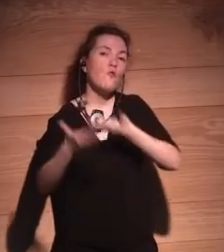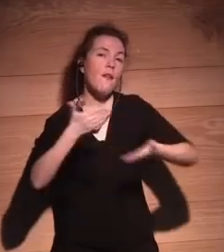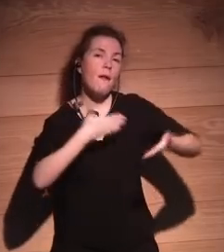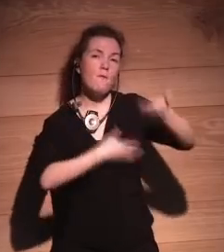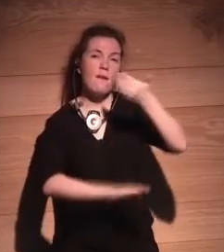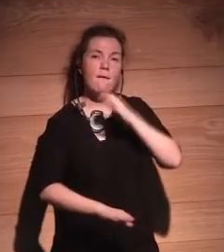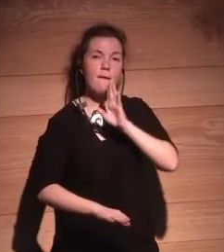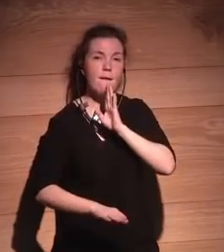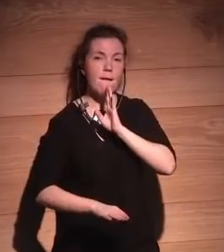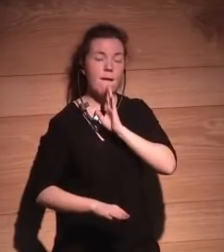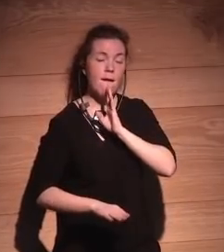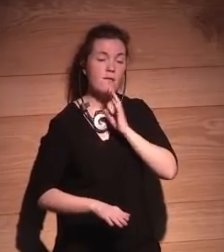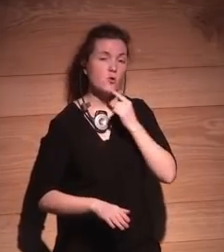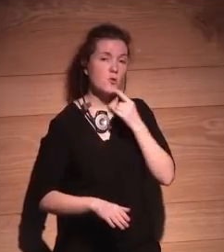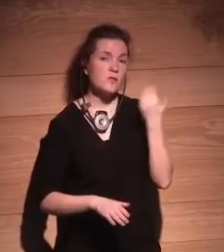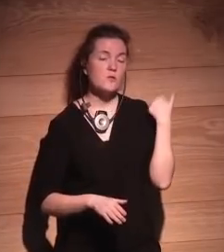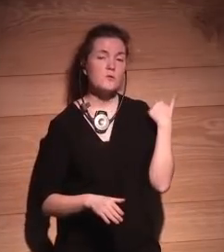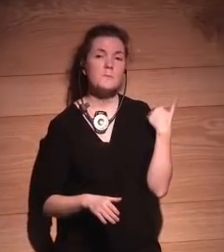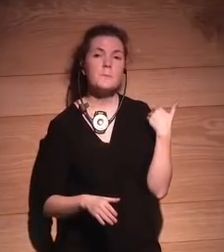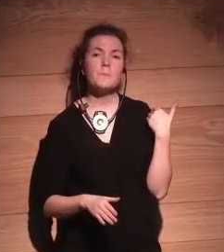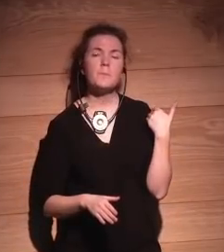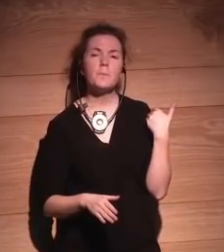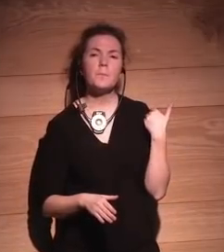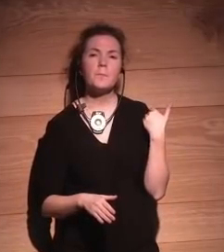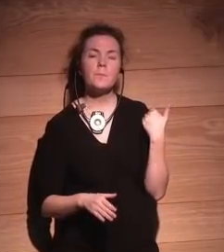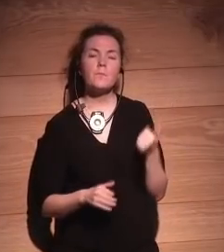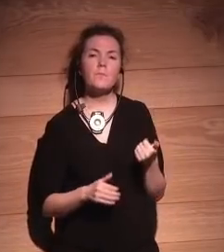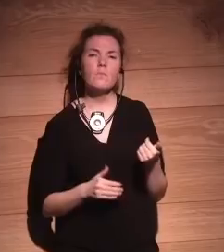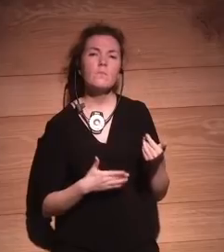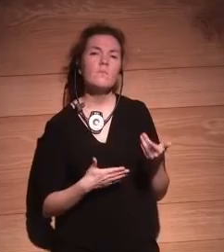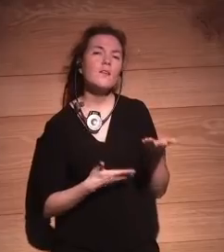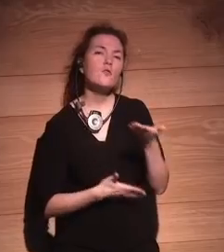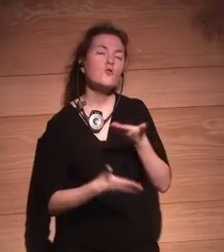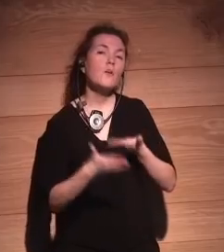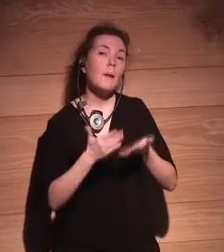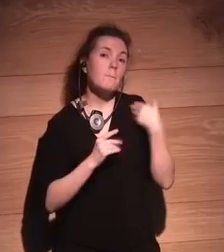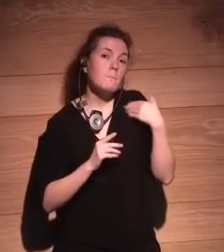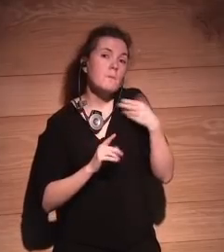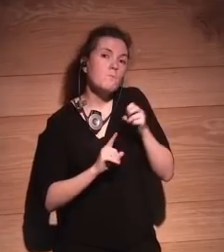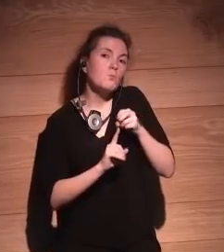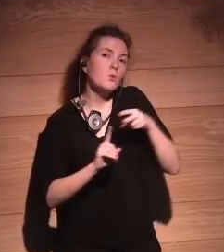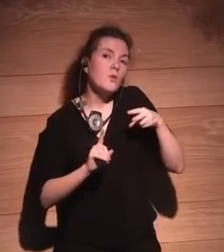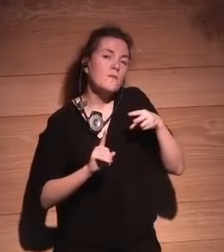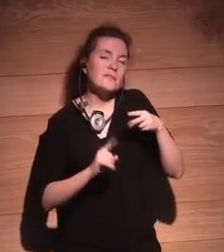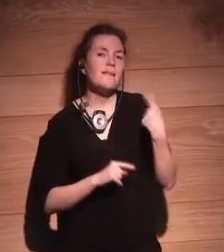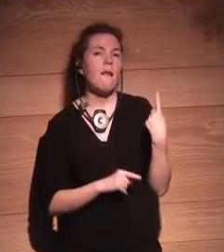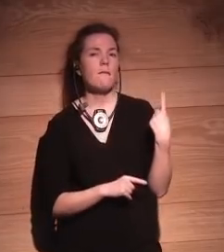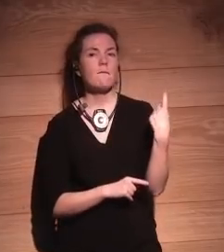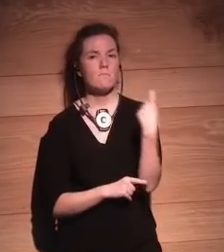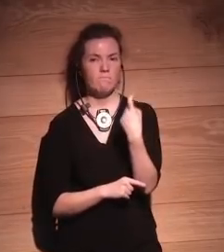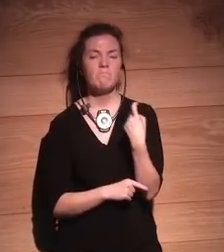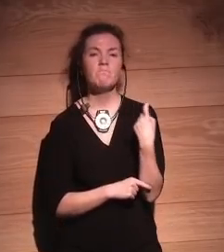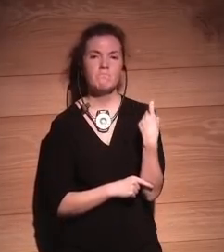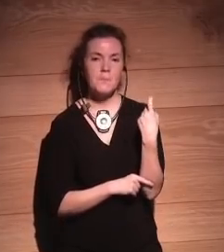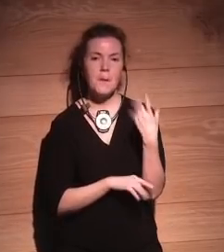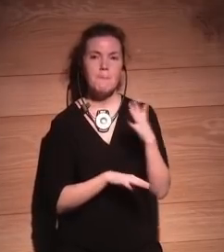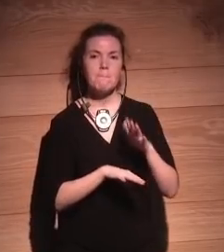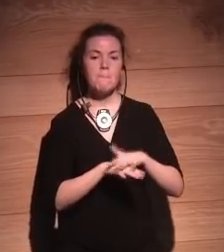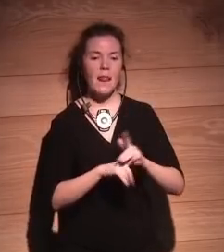que yo me refería es, desde mi punto de vista, muy necesaria para